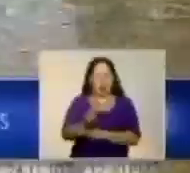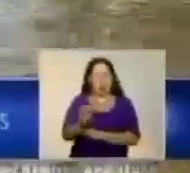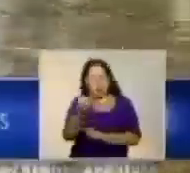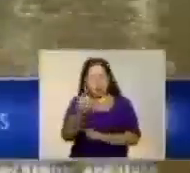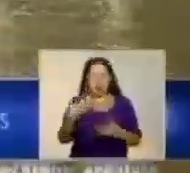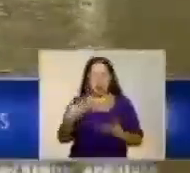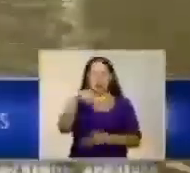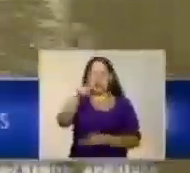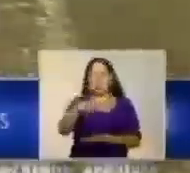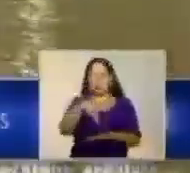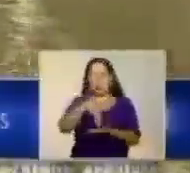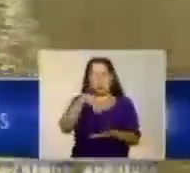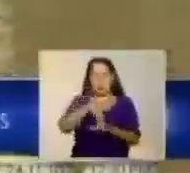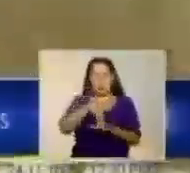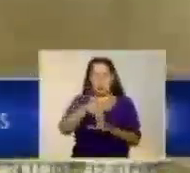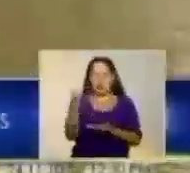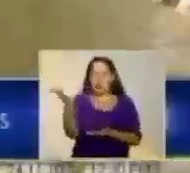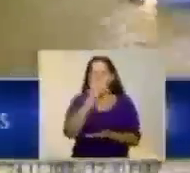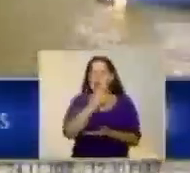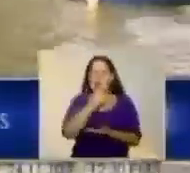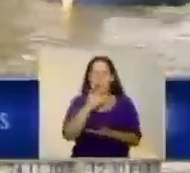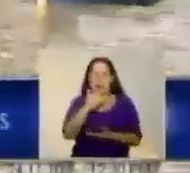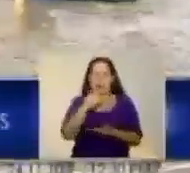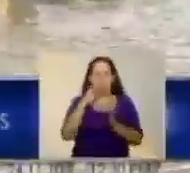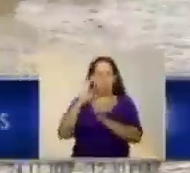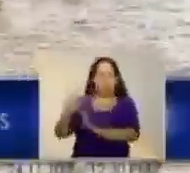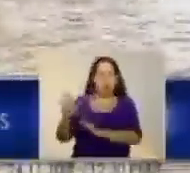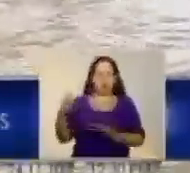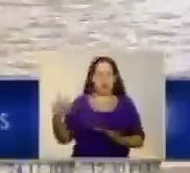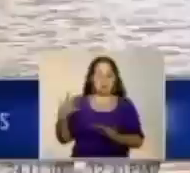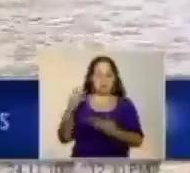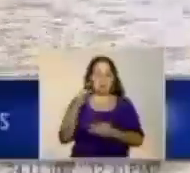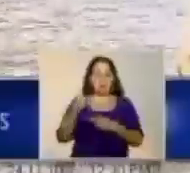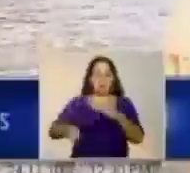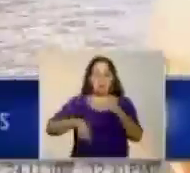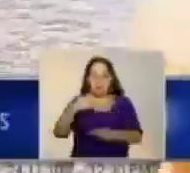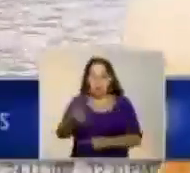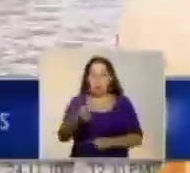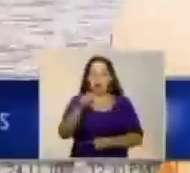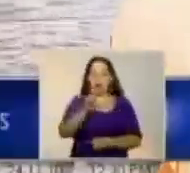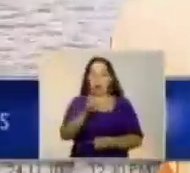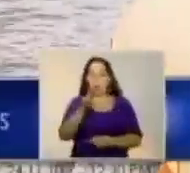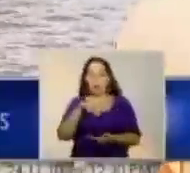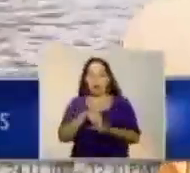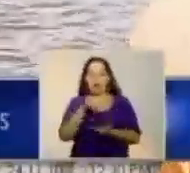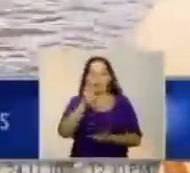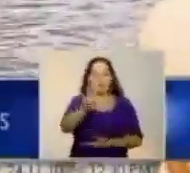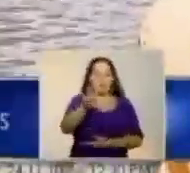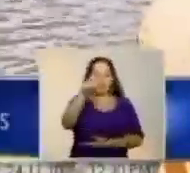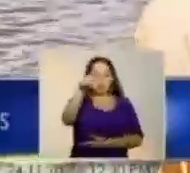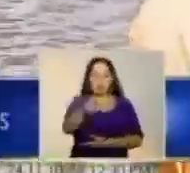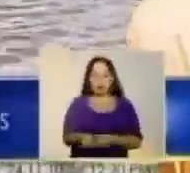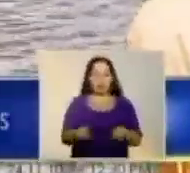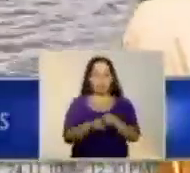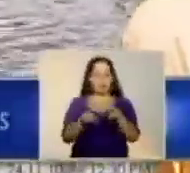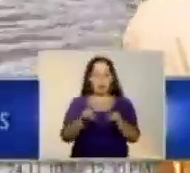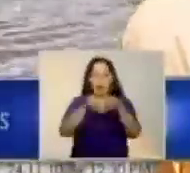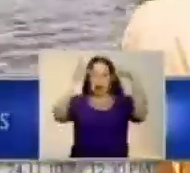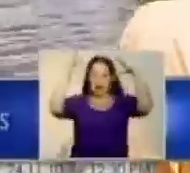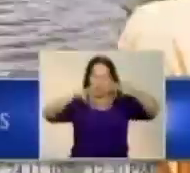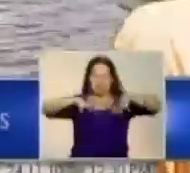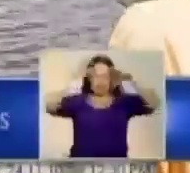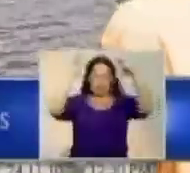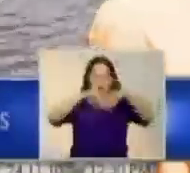también Miranda, no había sucedido algo así, aparte del 2005 que también hubo una temporada